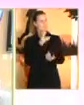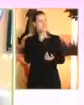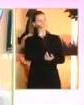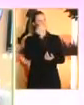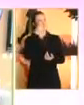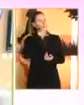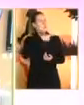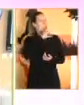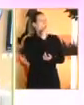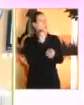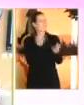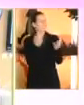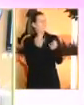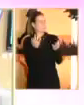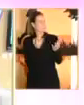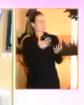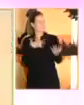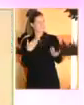pasa? ¿Quieres venir aquí?